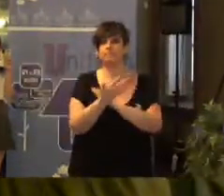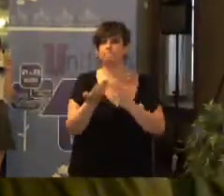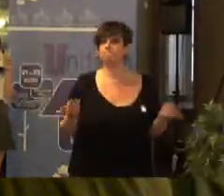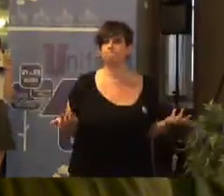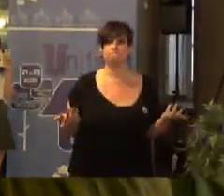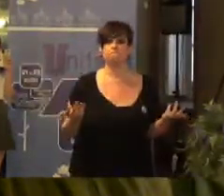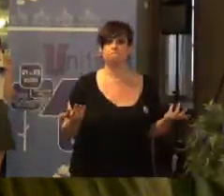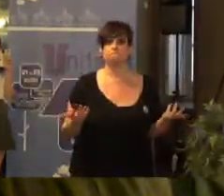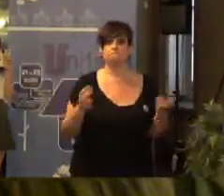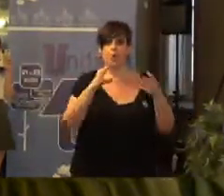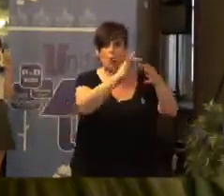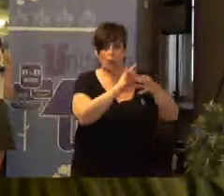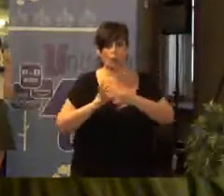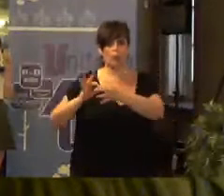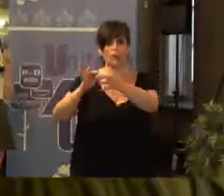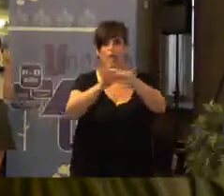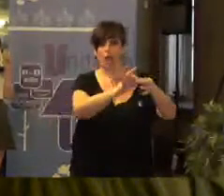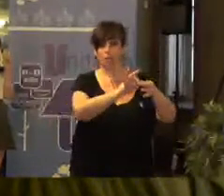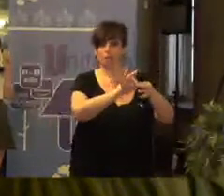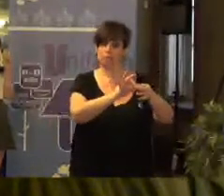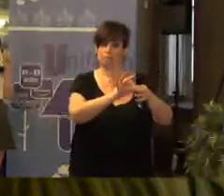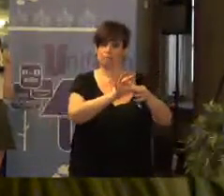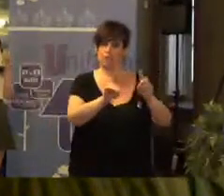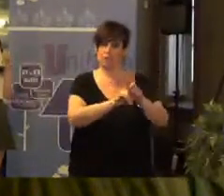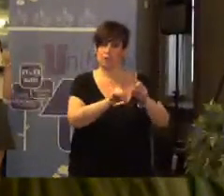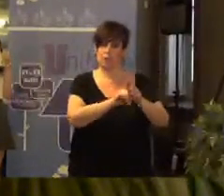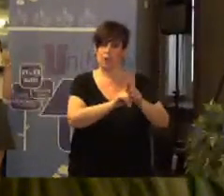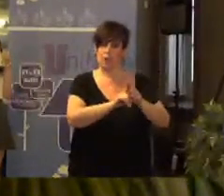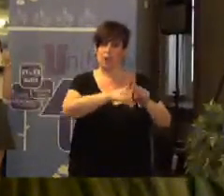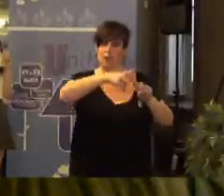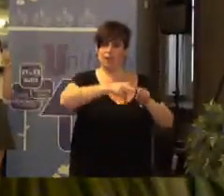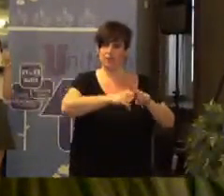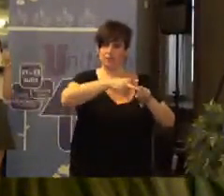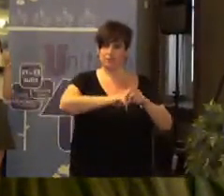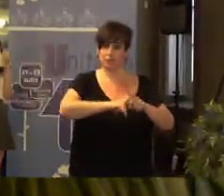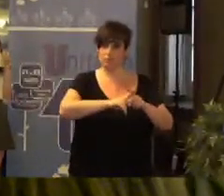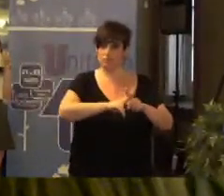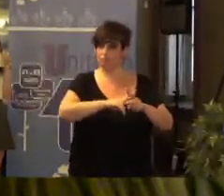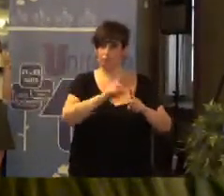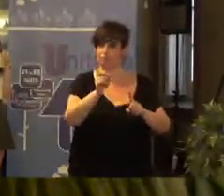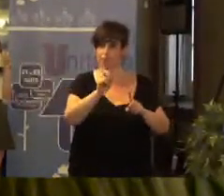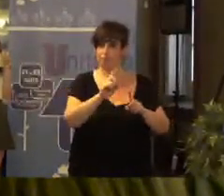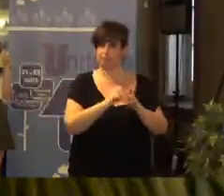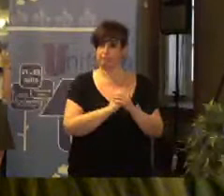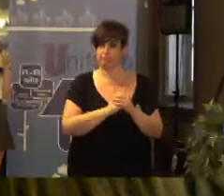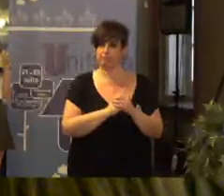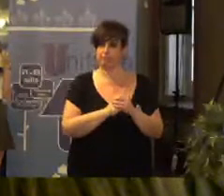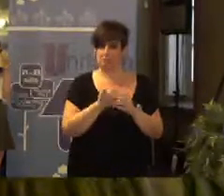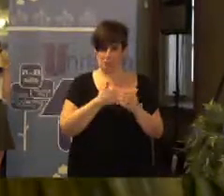unidade non siga sendo un instrumento para cada deses dereitos. E, de feito, temos, e con isto